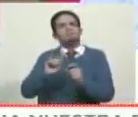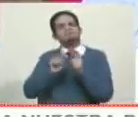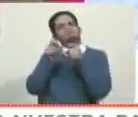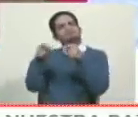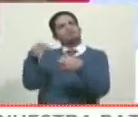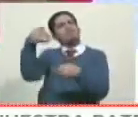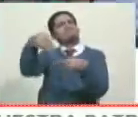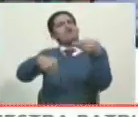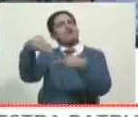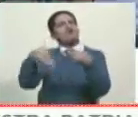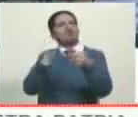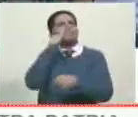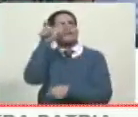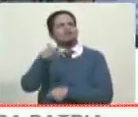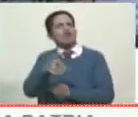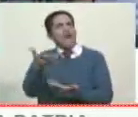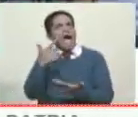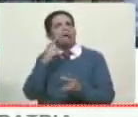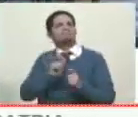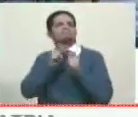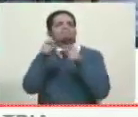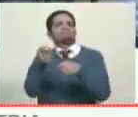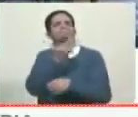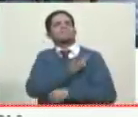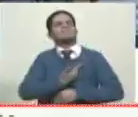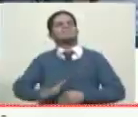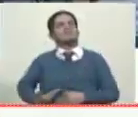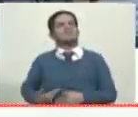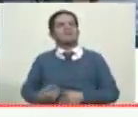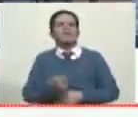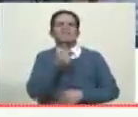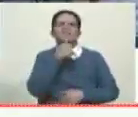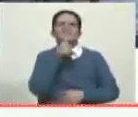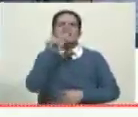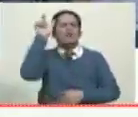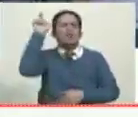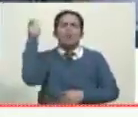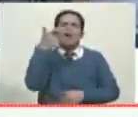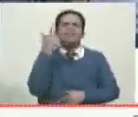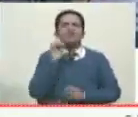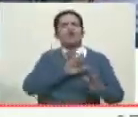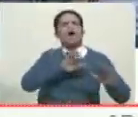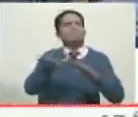para ser electo presidente la república por quien vota guárico